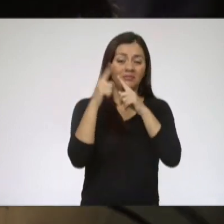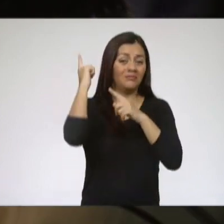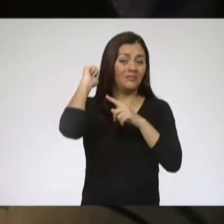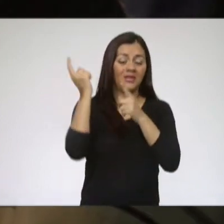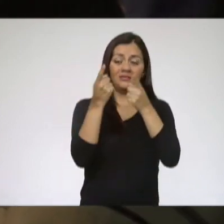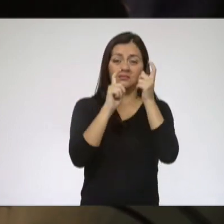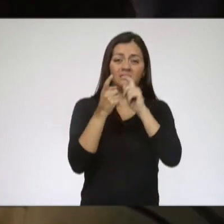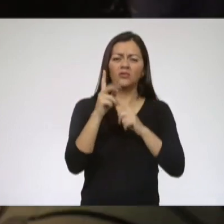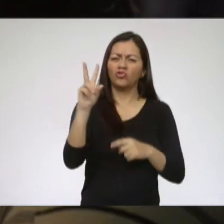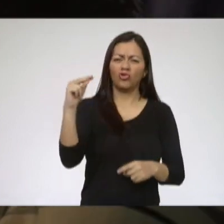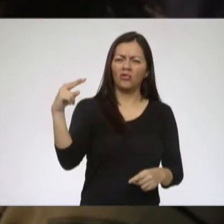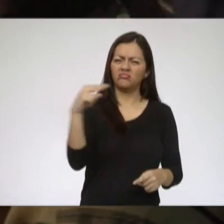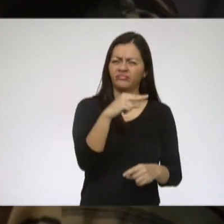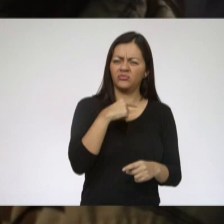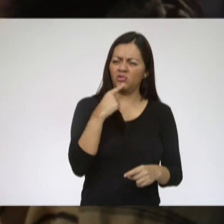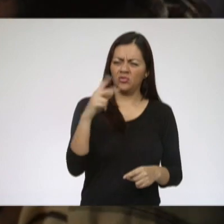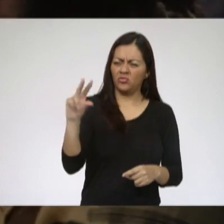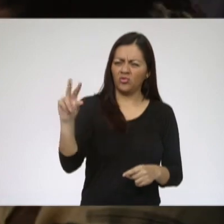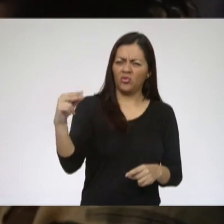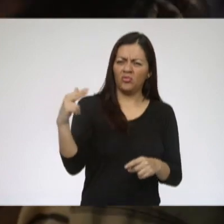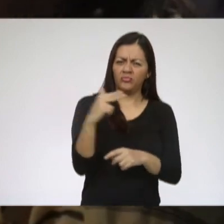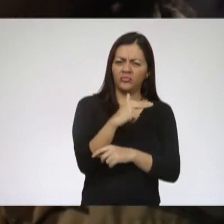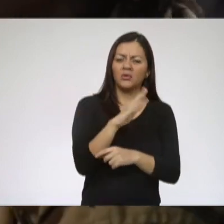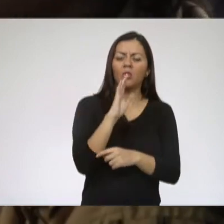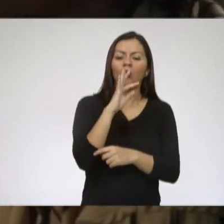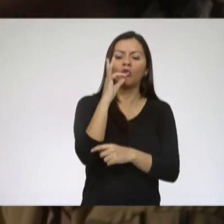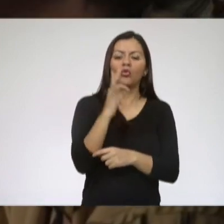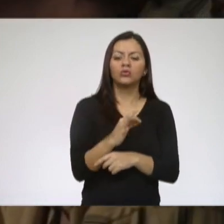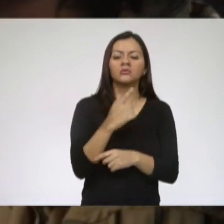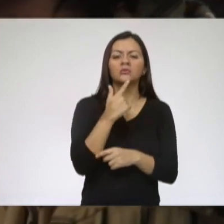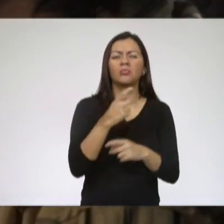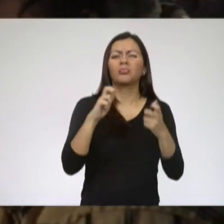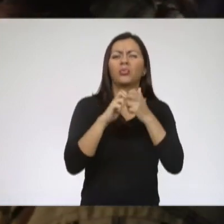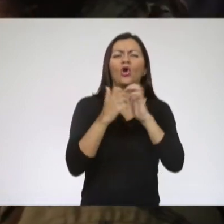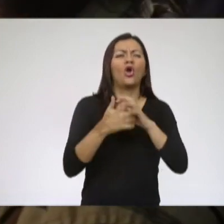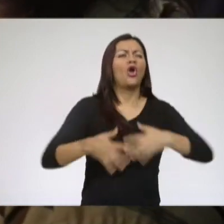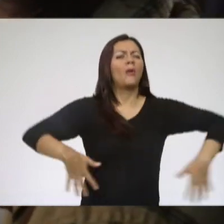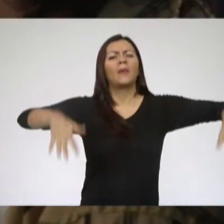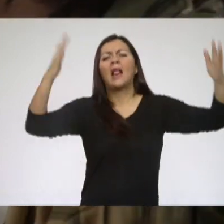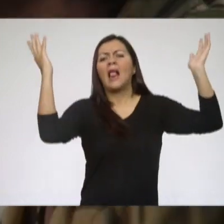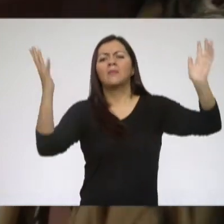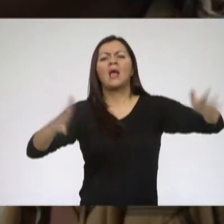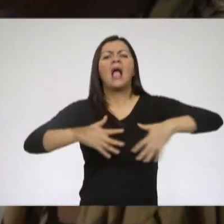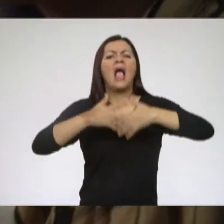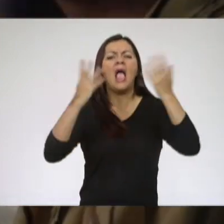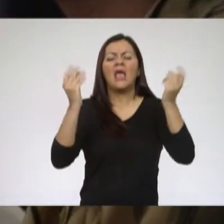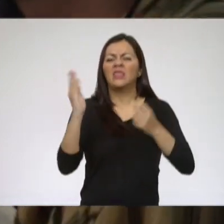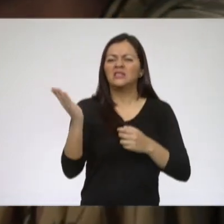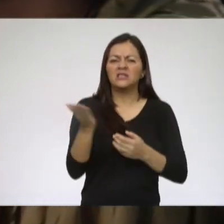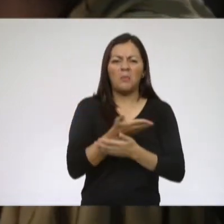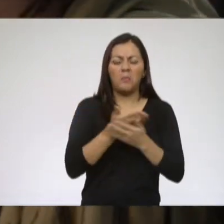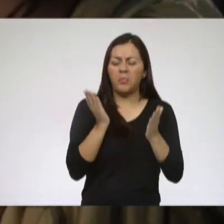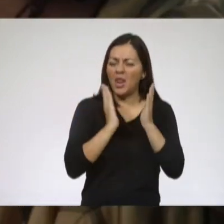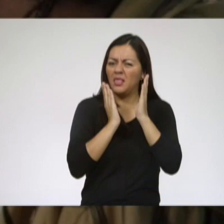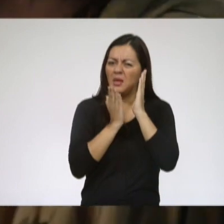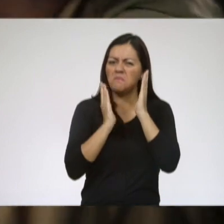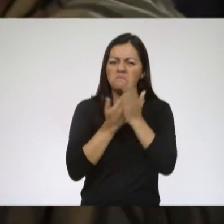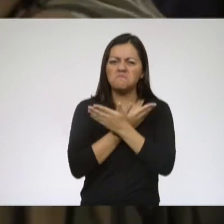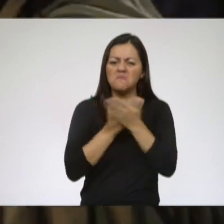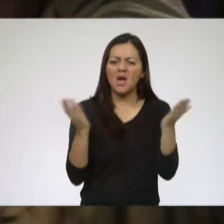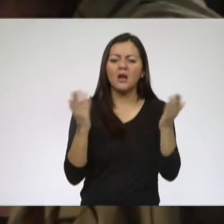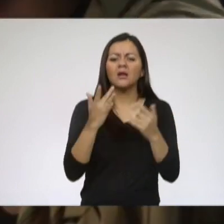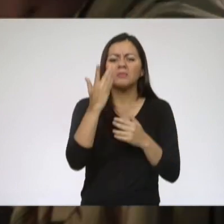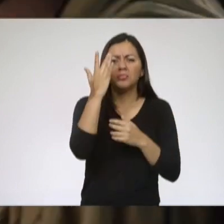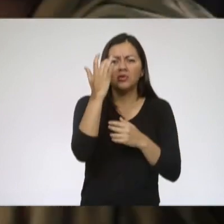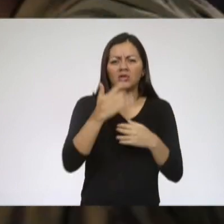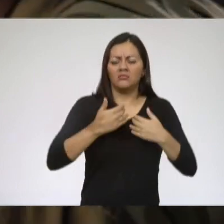dije, ñaño, no te cortes. Después, mi hermano mostrando problemas diciendo que yo soy el que meto la indisciplina. Y entonces, ¿y por qué? Porque